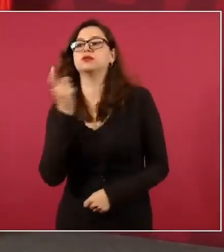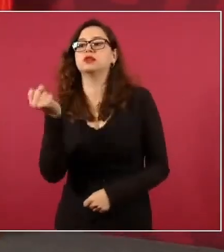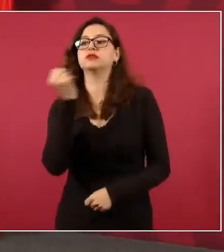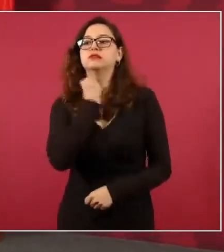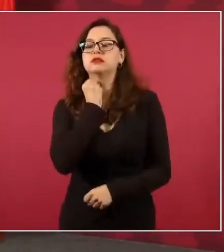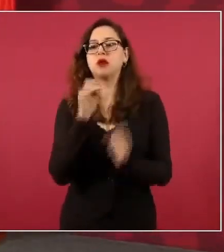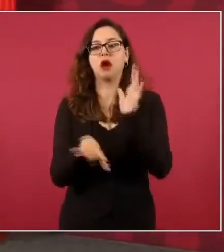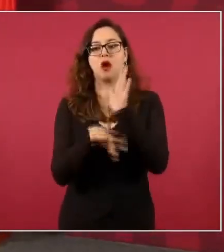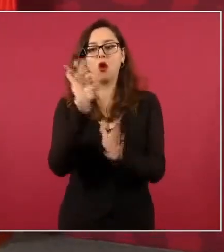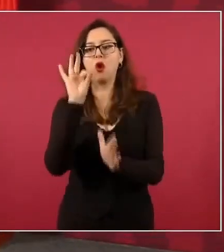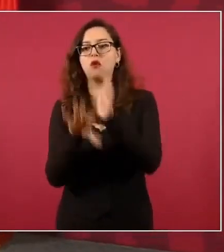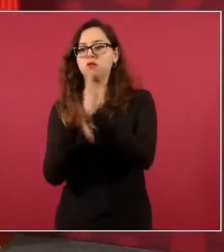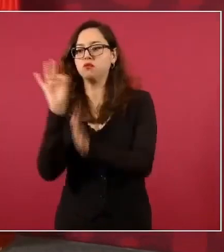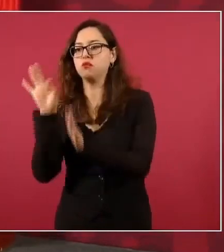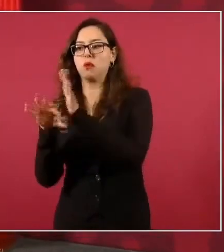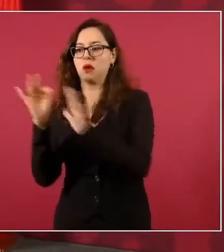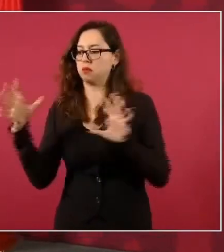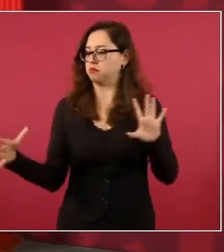pero